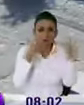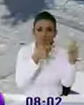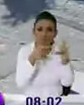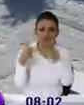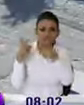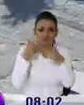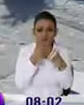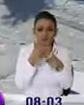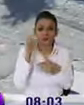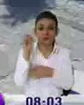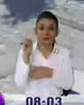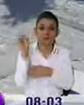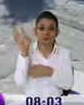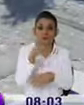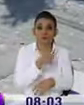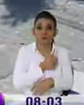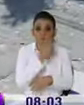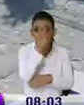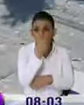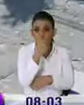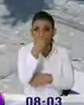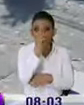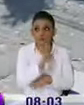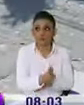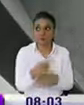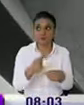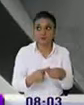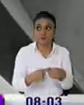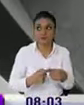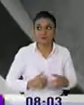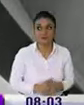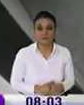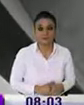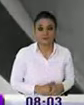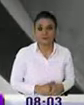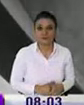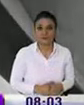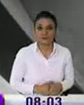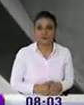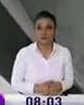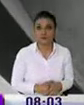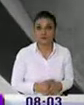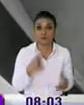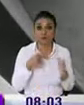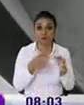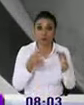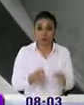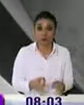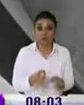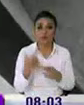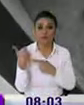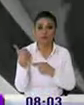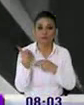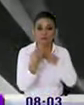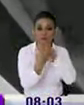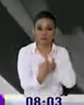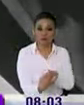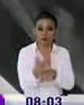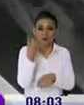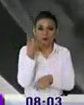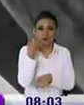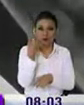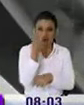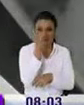que tiene el hostal ubicado en Santa Anita, al sur de Quito. En primera instancia se ve que el encargado de la recepción sube junto a uno de los